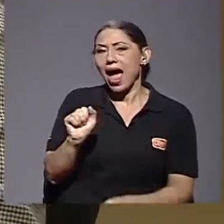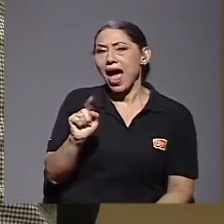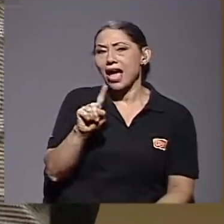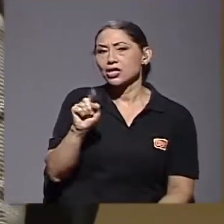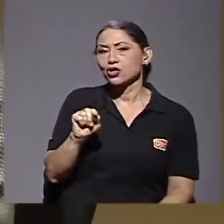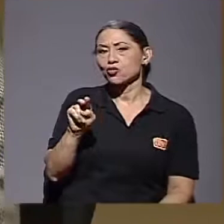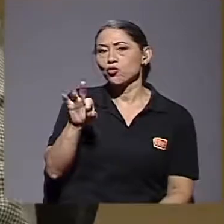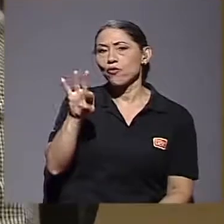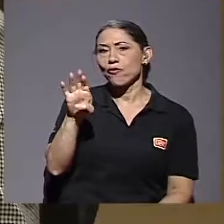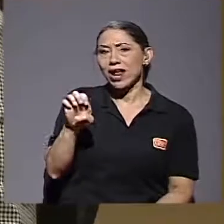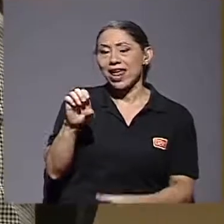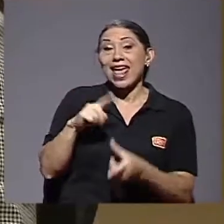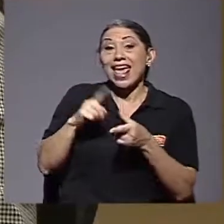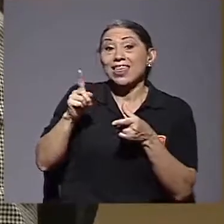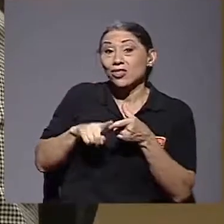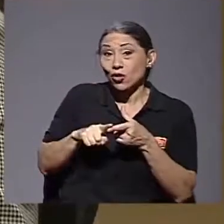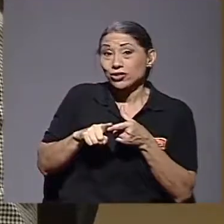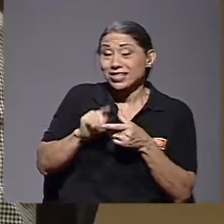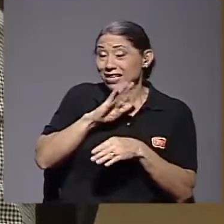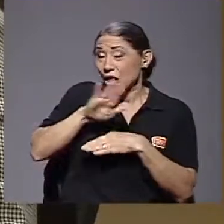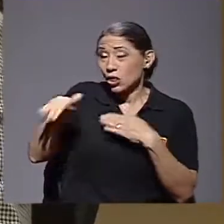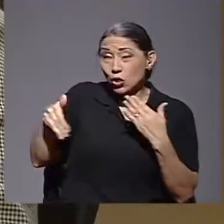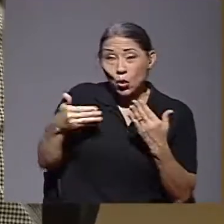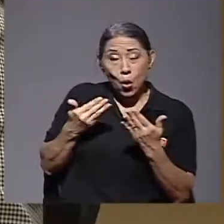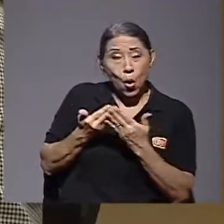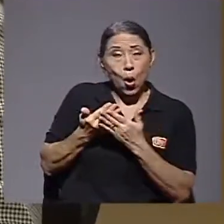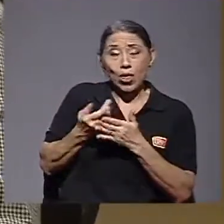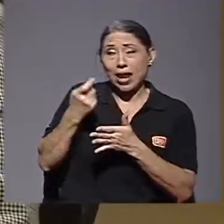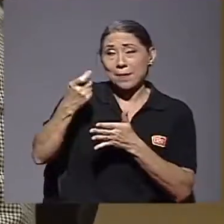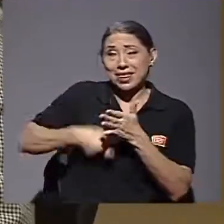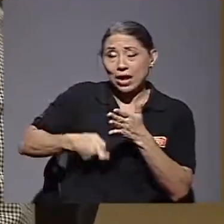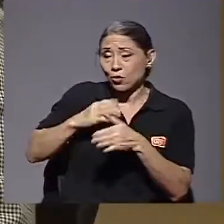la metalurgia y todas esas cosas tienen que ver con esto. Entonces,